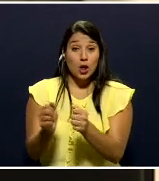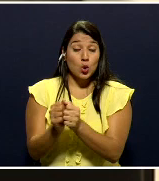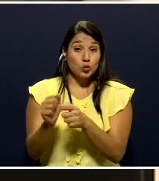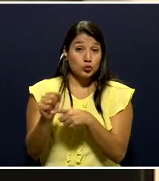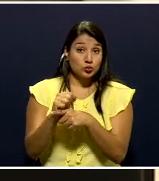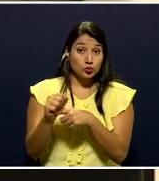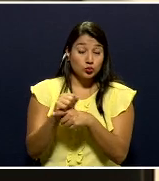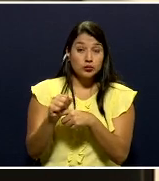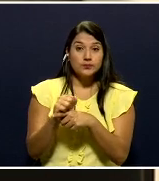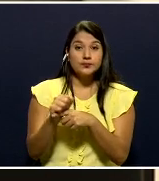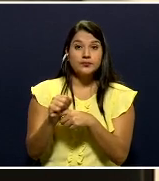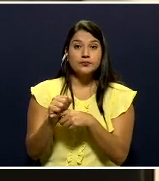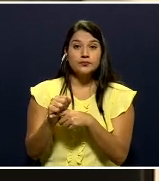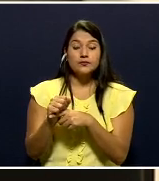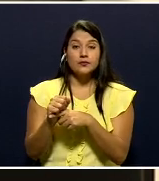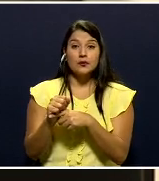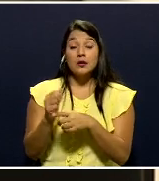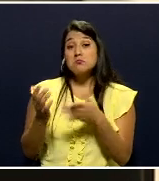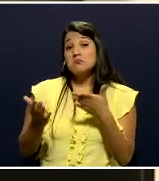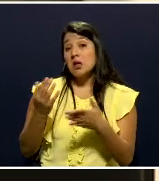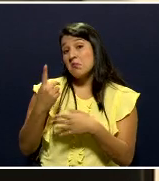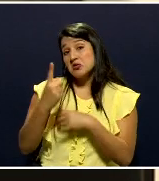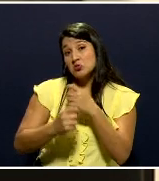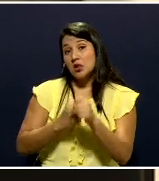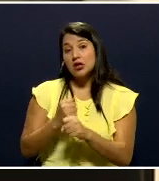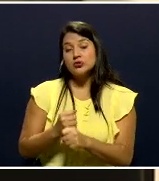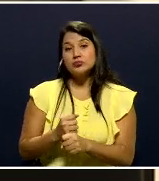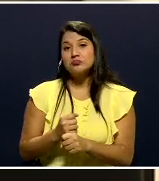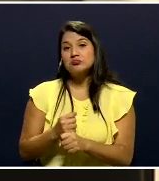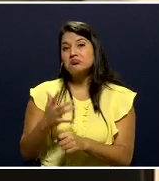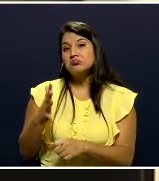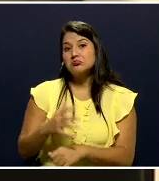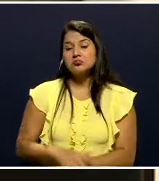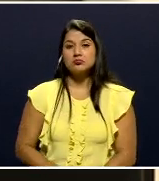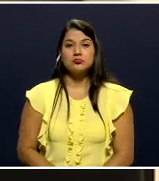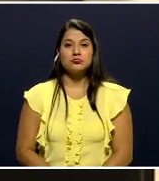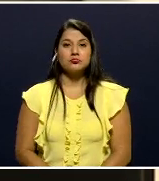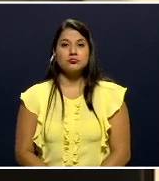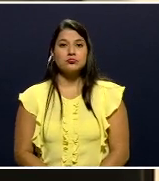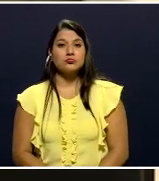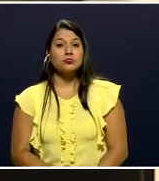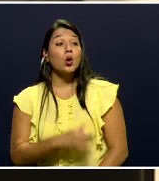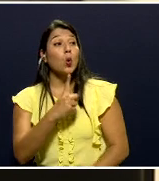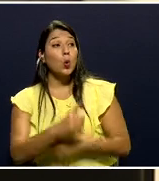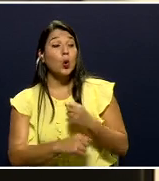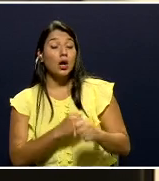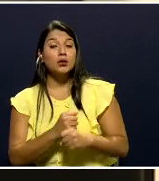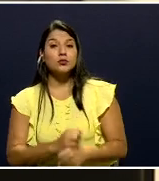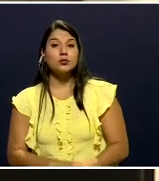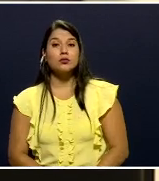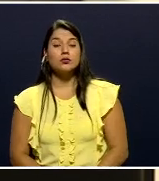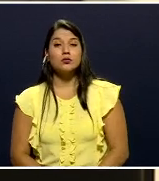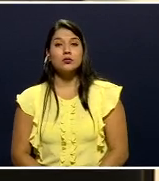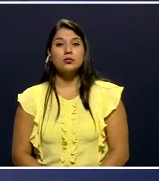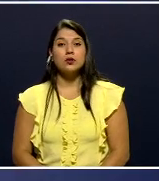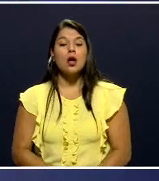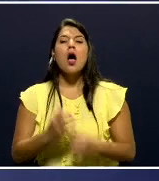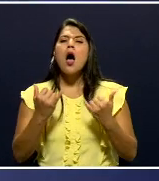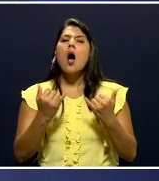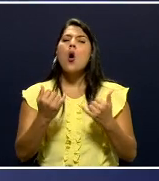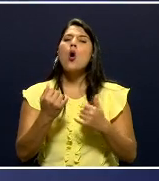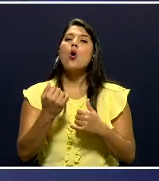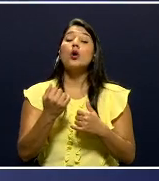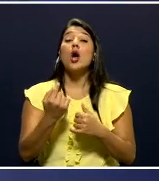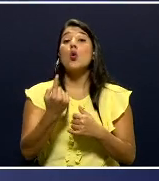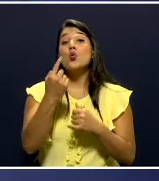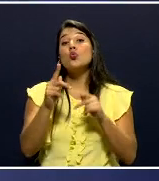humanidad, lo digo, posiblemente un año, por lo menos. Al menos un año. Nos llega una pregunta de